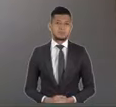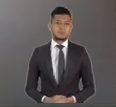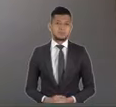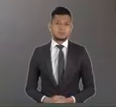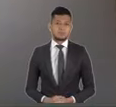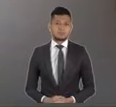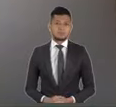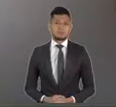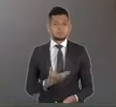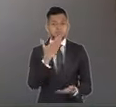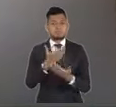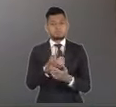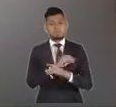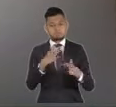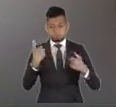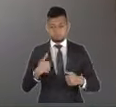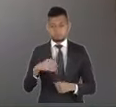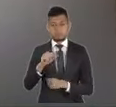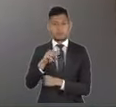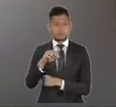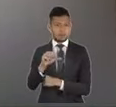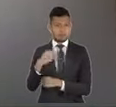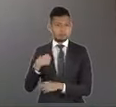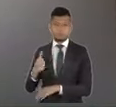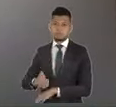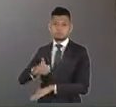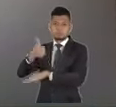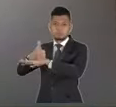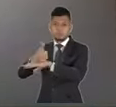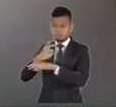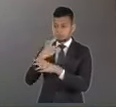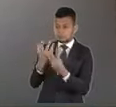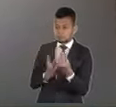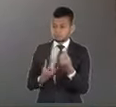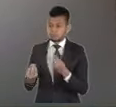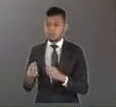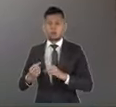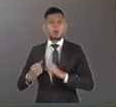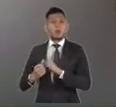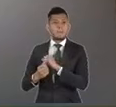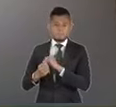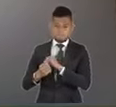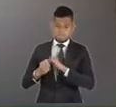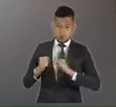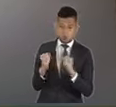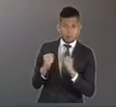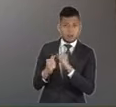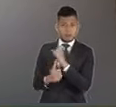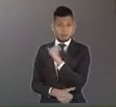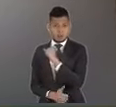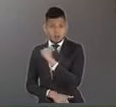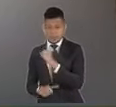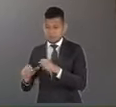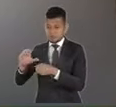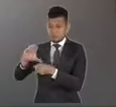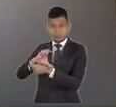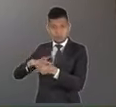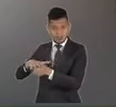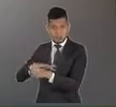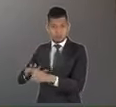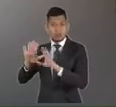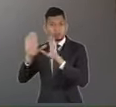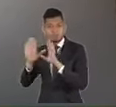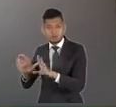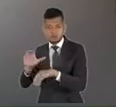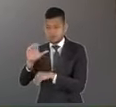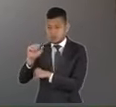Buenos días, soy Ana María Ferguson y soy la gerente de la seccional Bogotá, Cundinamarca y Boyacá de la ANDI. Desde la ANDI nos unimos a la Alianza por el